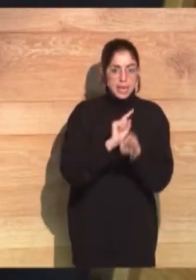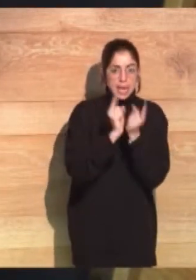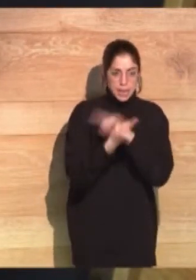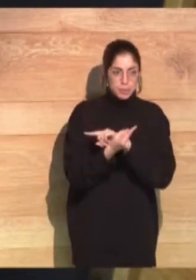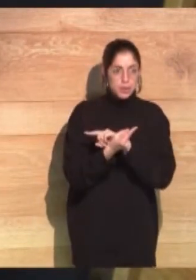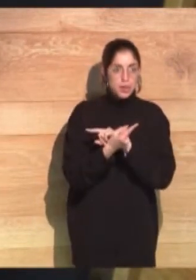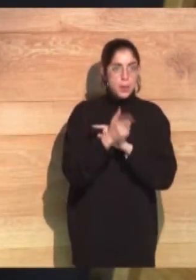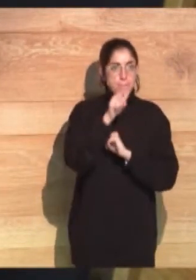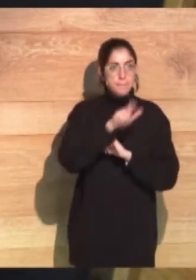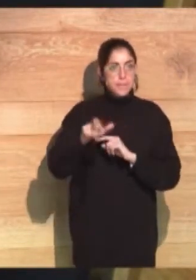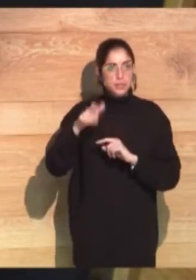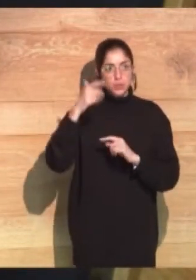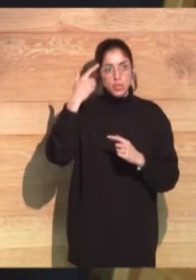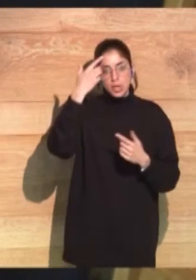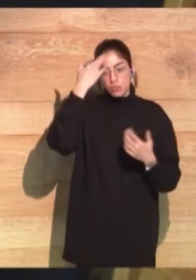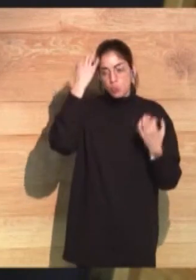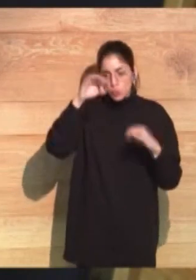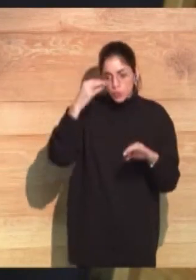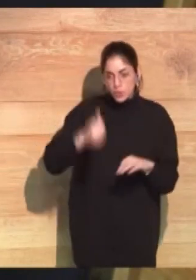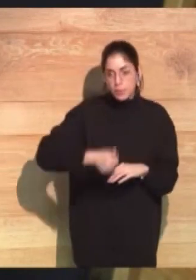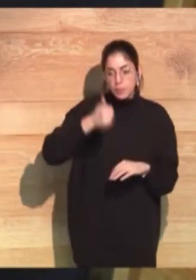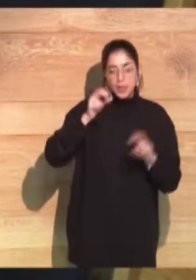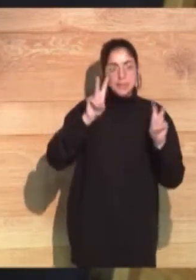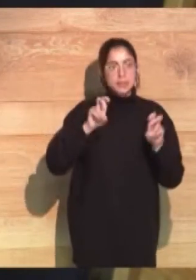más conscientes de la naturaleza,